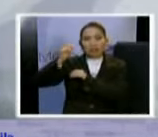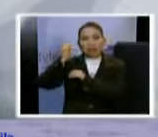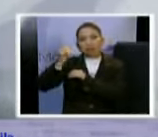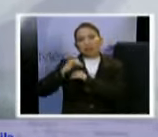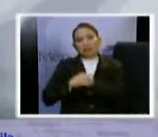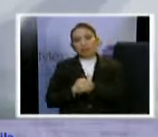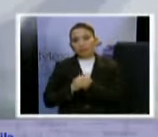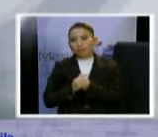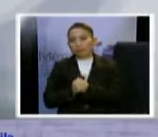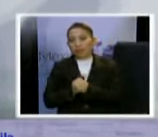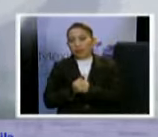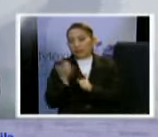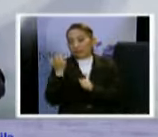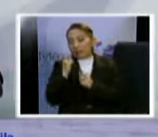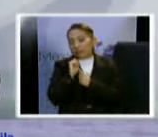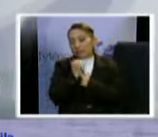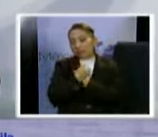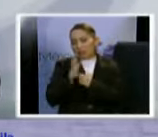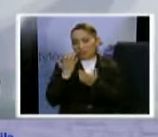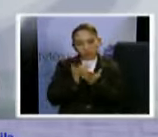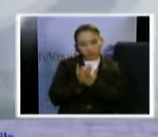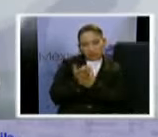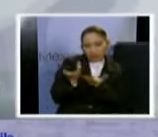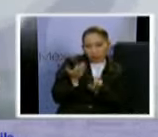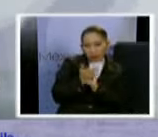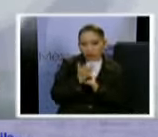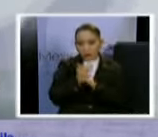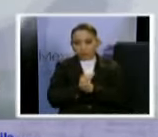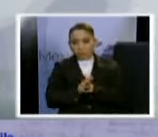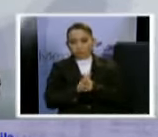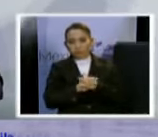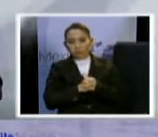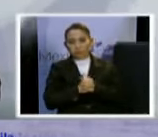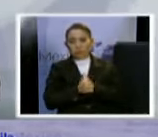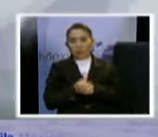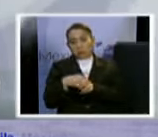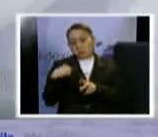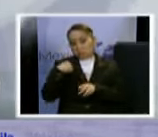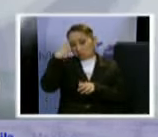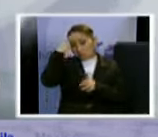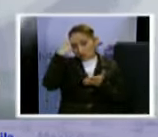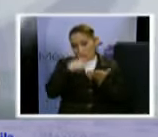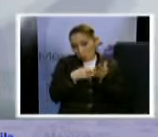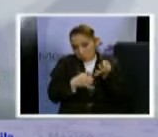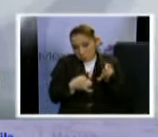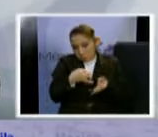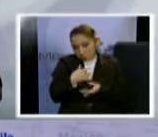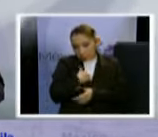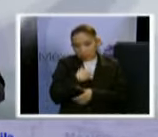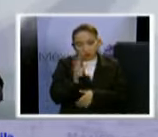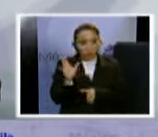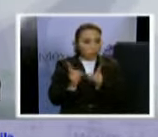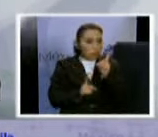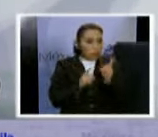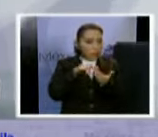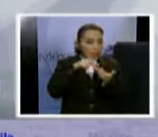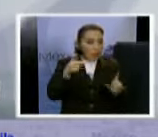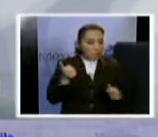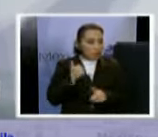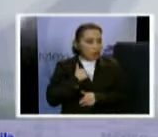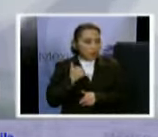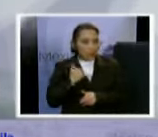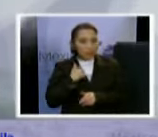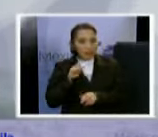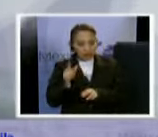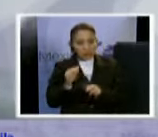hacia Oriente. Situación estratégica actual. A mi juicio, no hay duda que nuestra relación con Canadá es